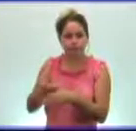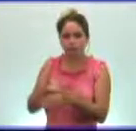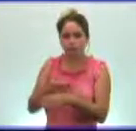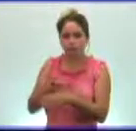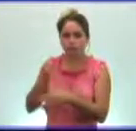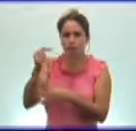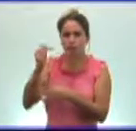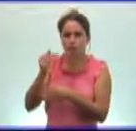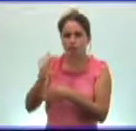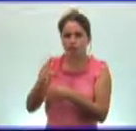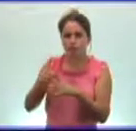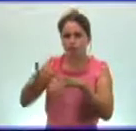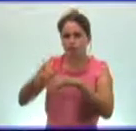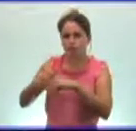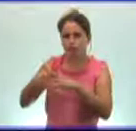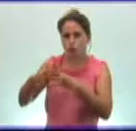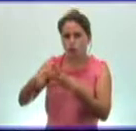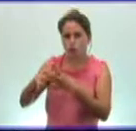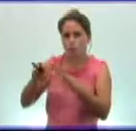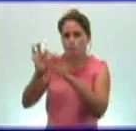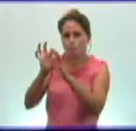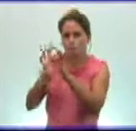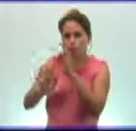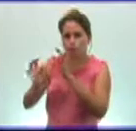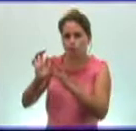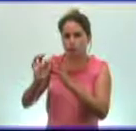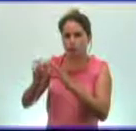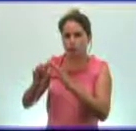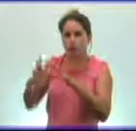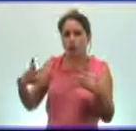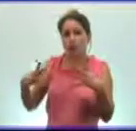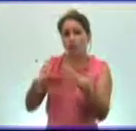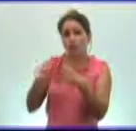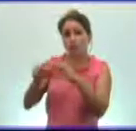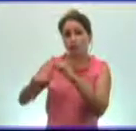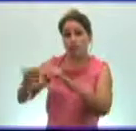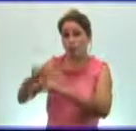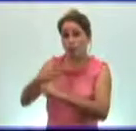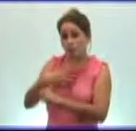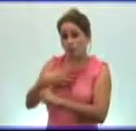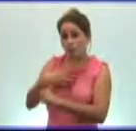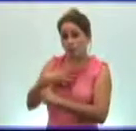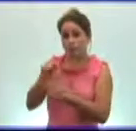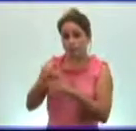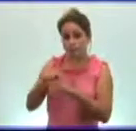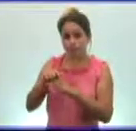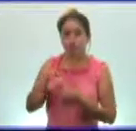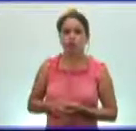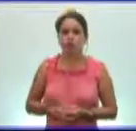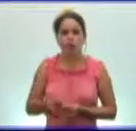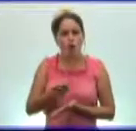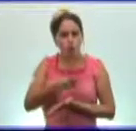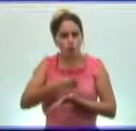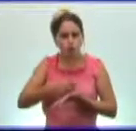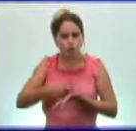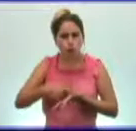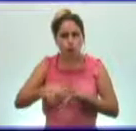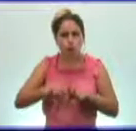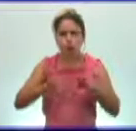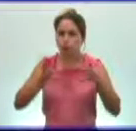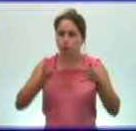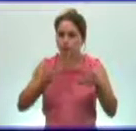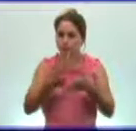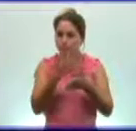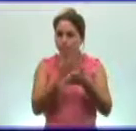composición, tipo de partícula y el enlace que presenta. Daremos un tiempo para que ustedes copien la